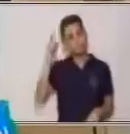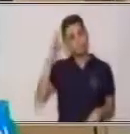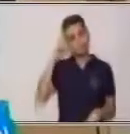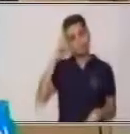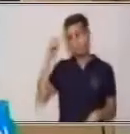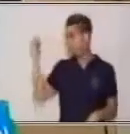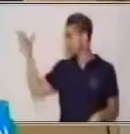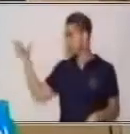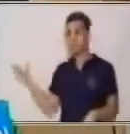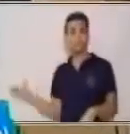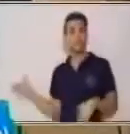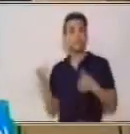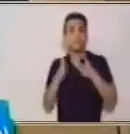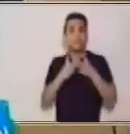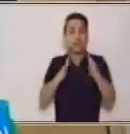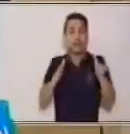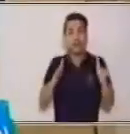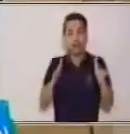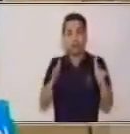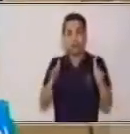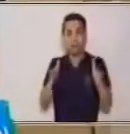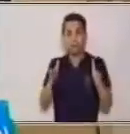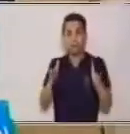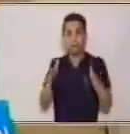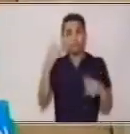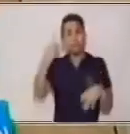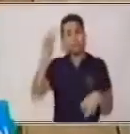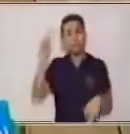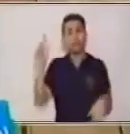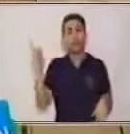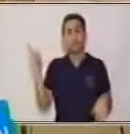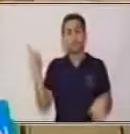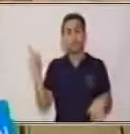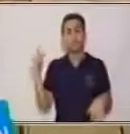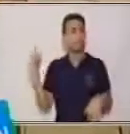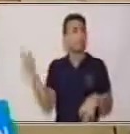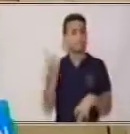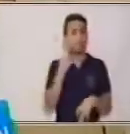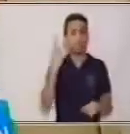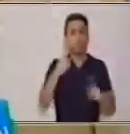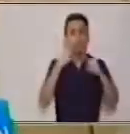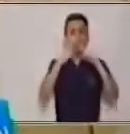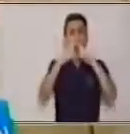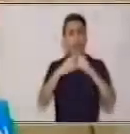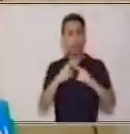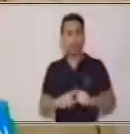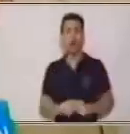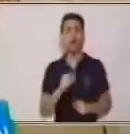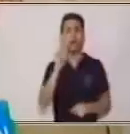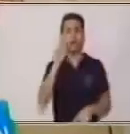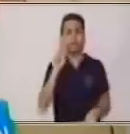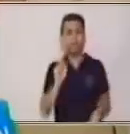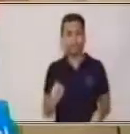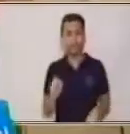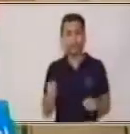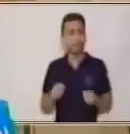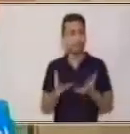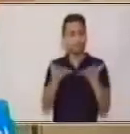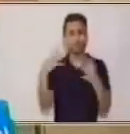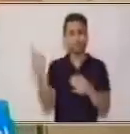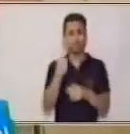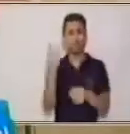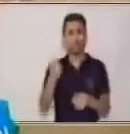signos es de carácter general y aplica para las multiplicaciones y divisiones que podamos desarrollar en todo el